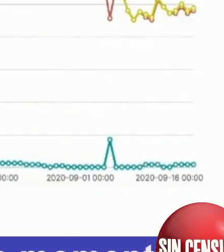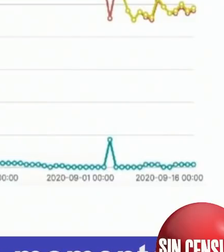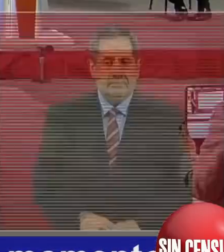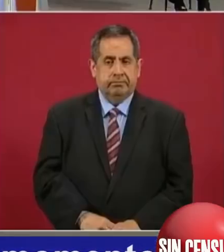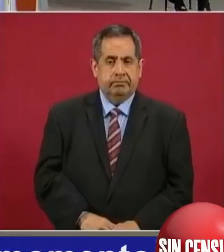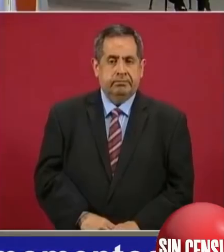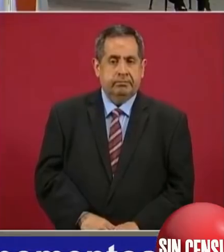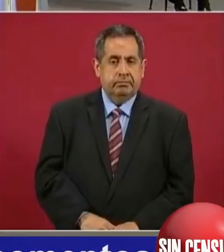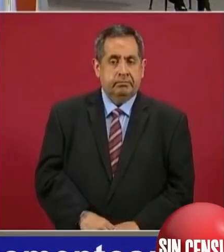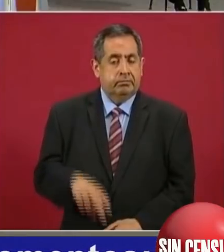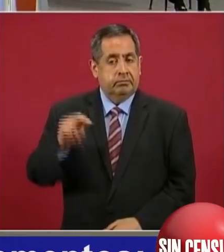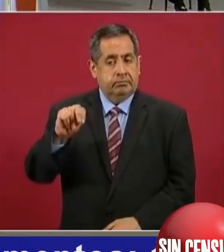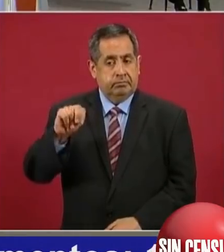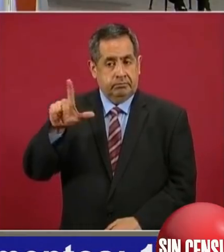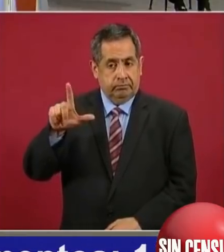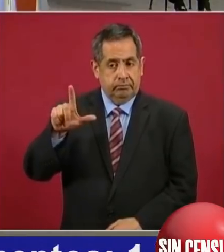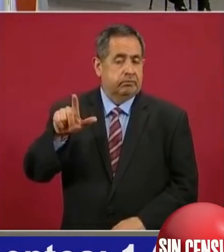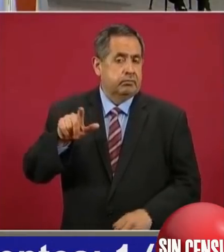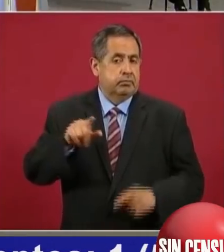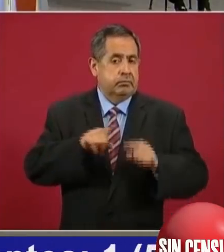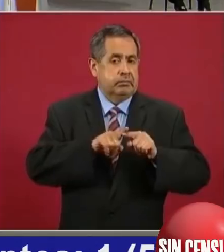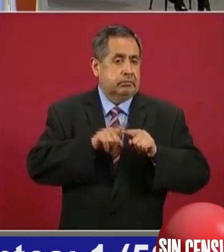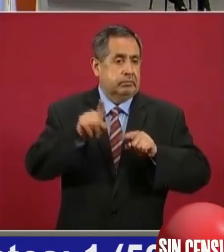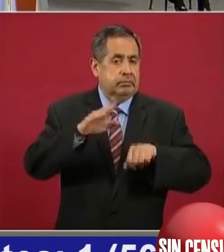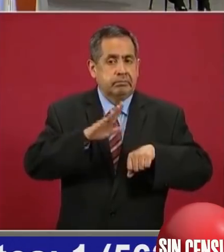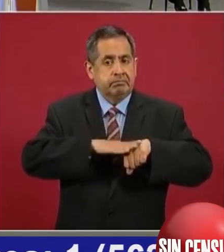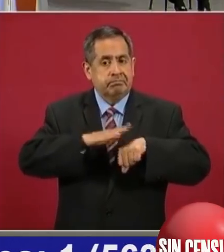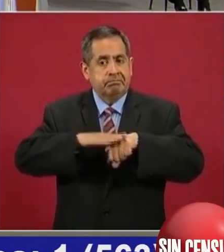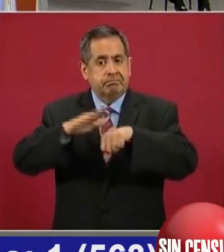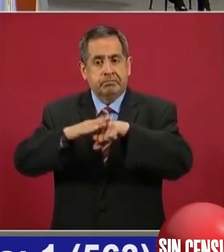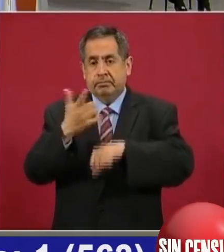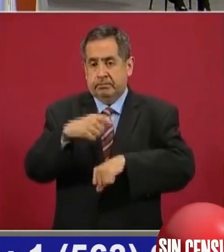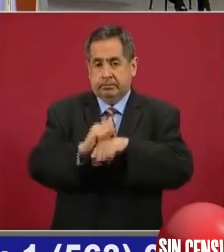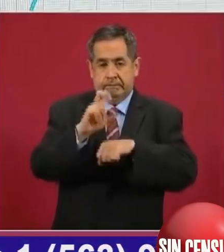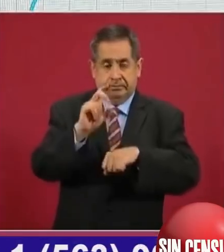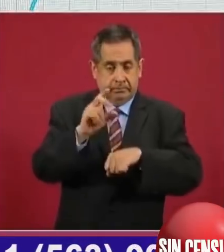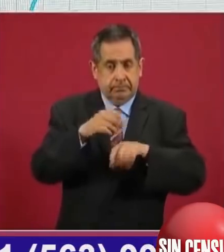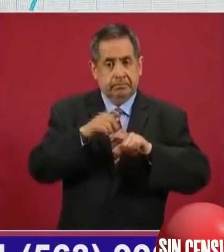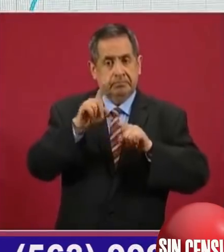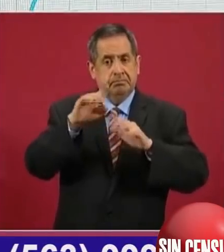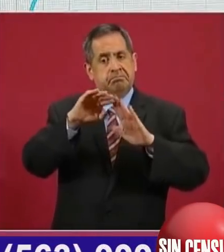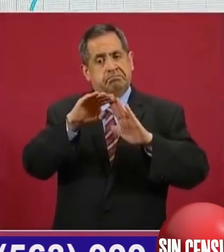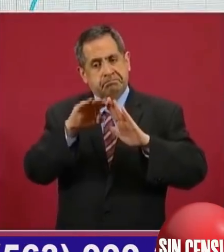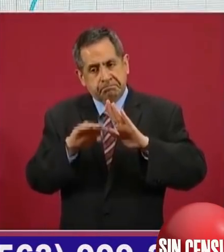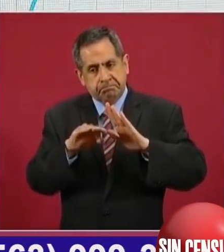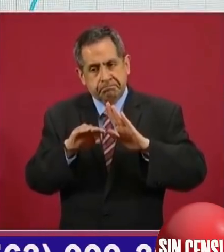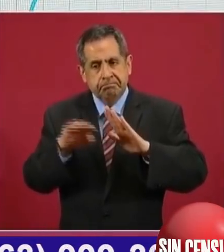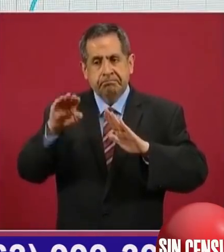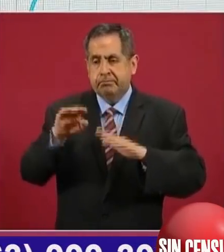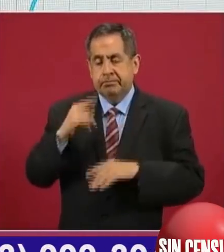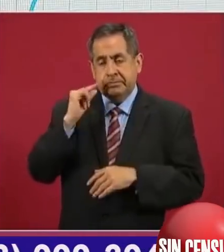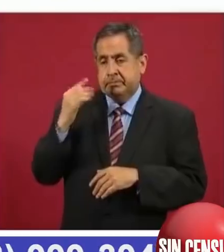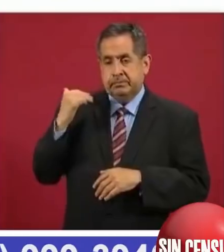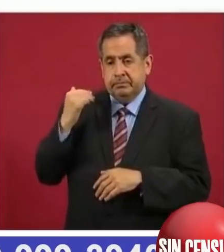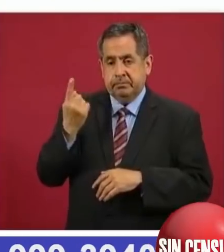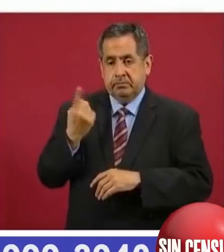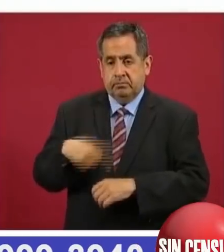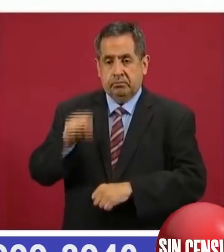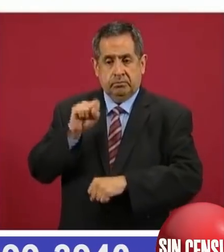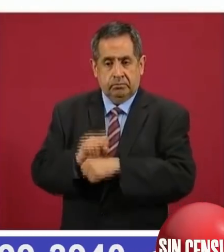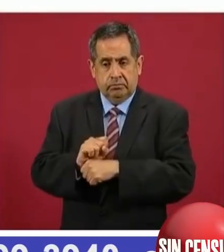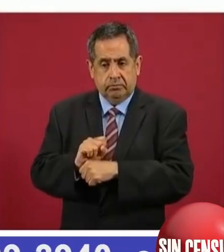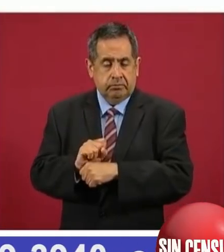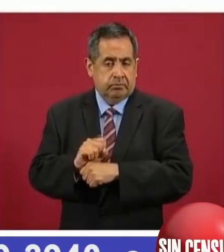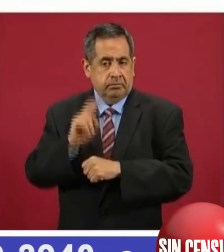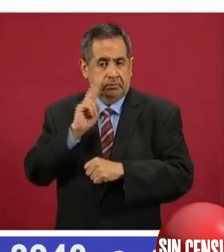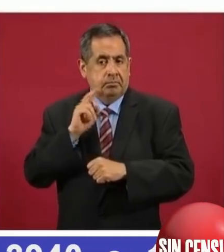Nuevo León, incremento hasta llegar a la semana 30, después reducciones, y es la primera semana después de este